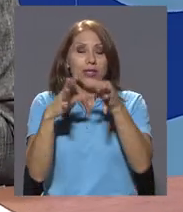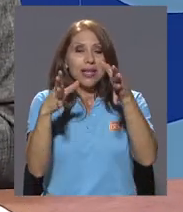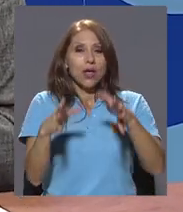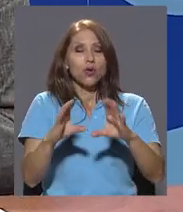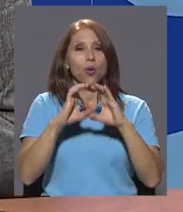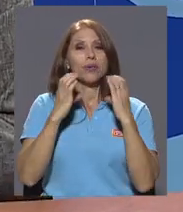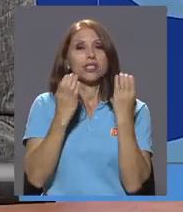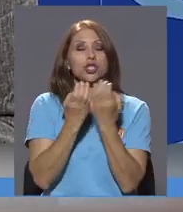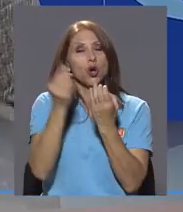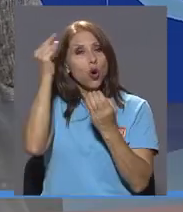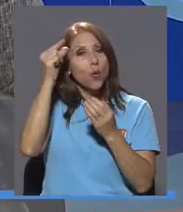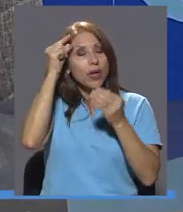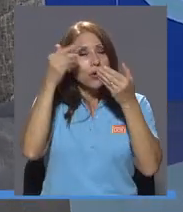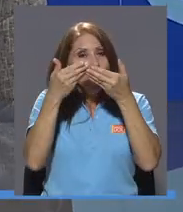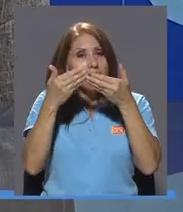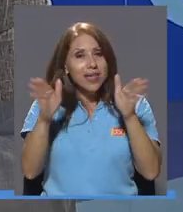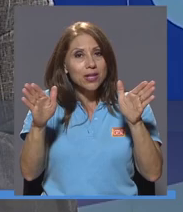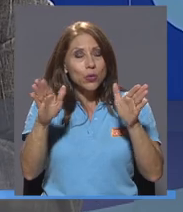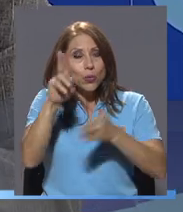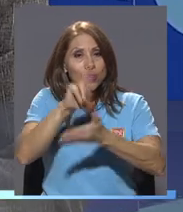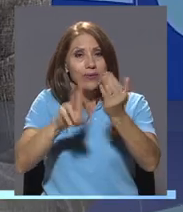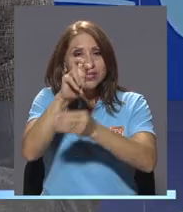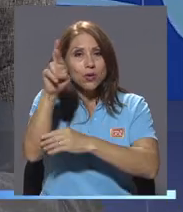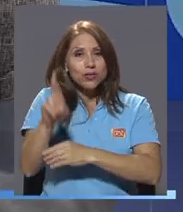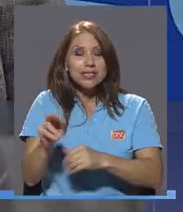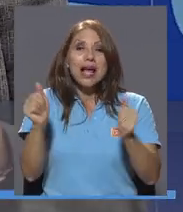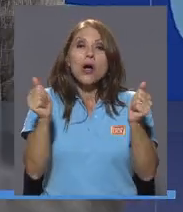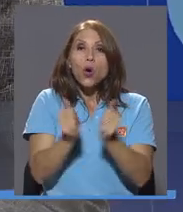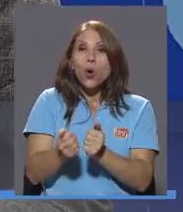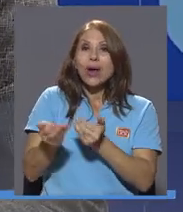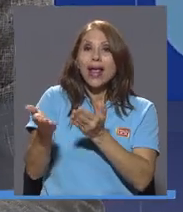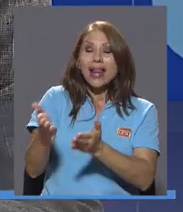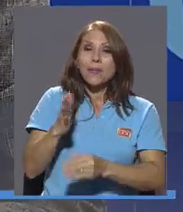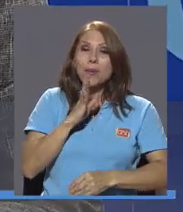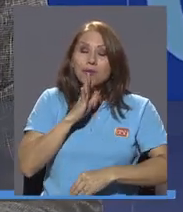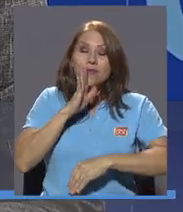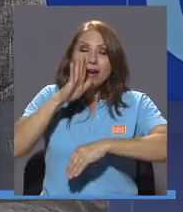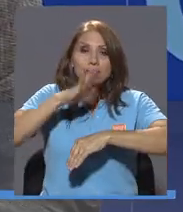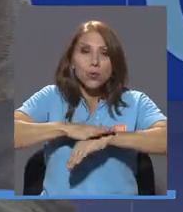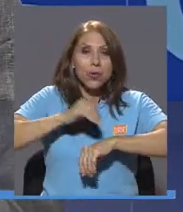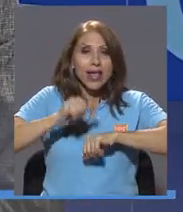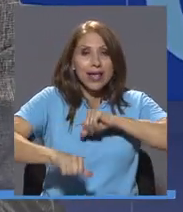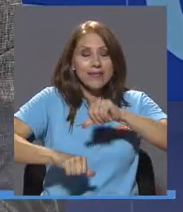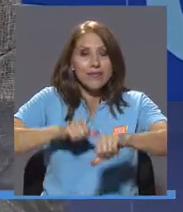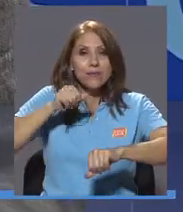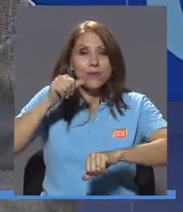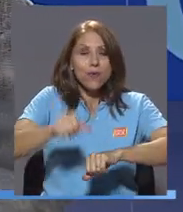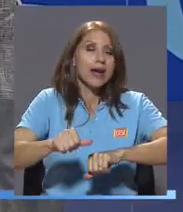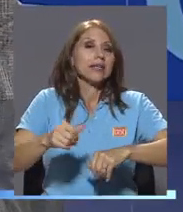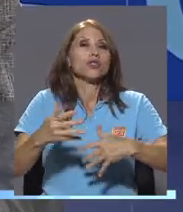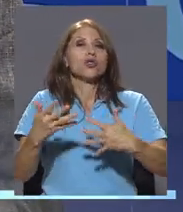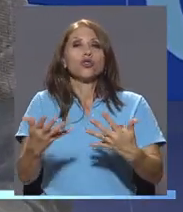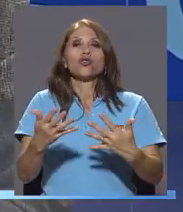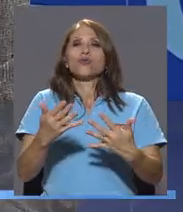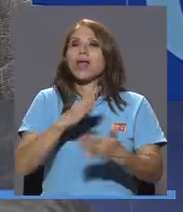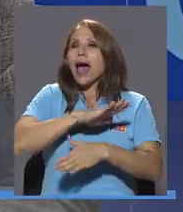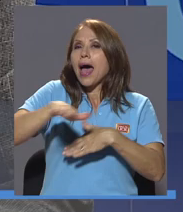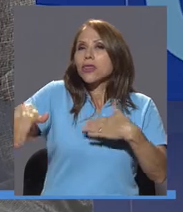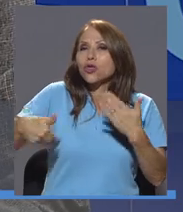abierto de la universidad de costa rica y con él vamos a hablar sobre los esfuerzos en cuanto a todo este deber de